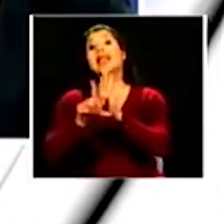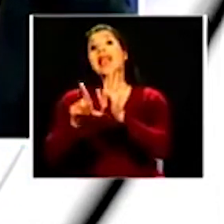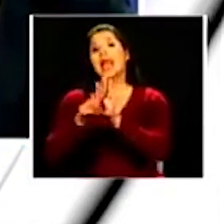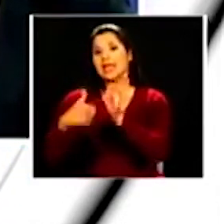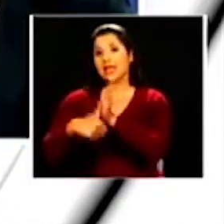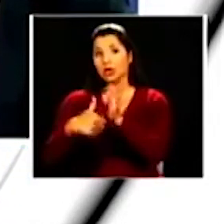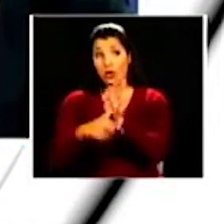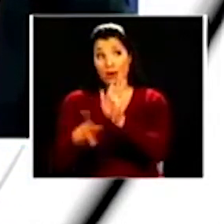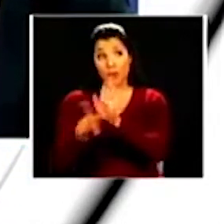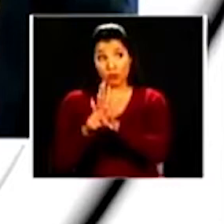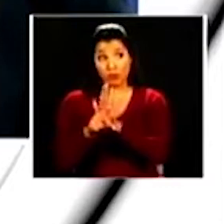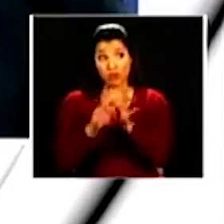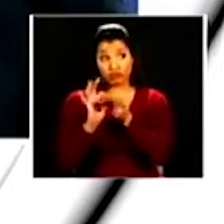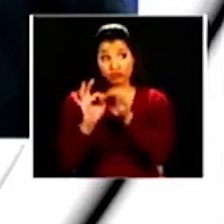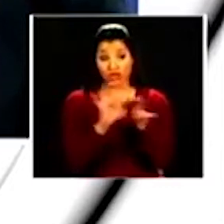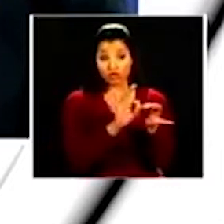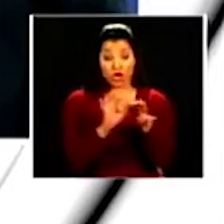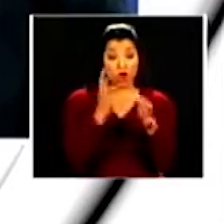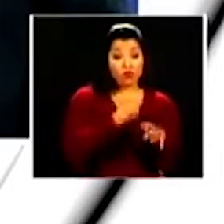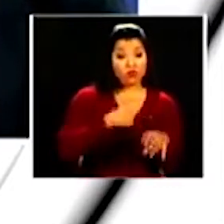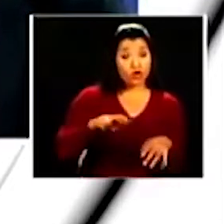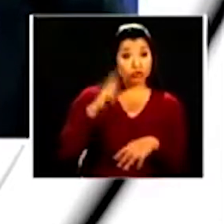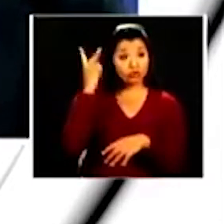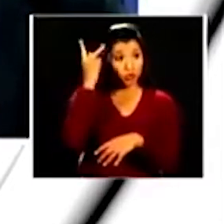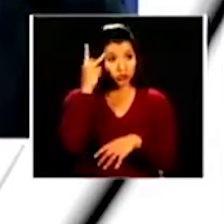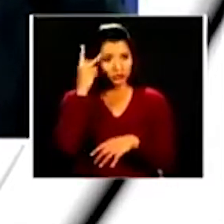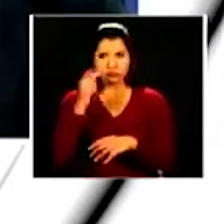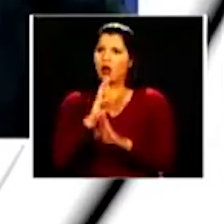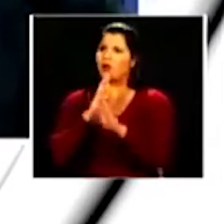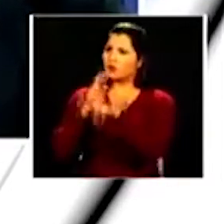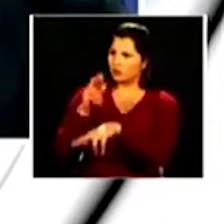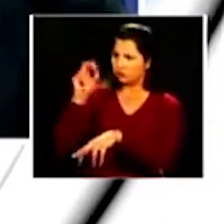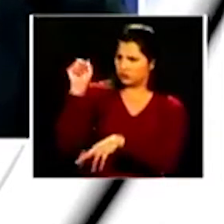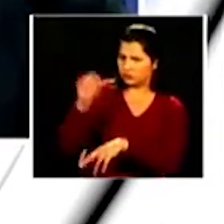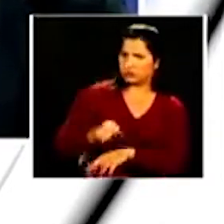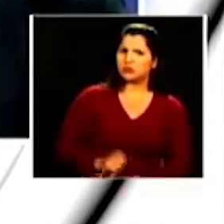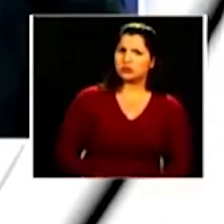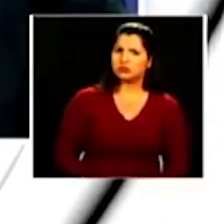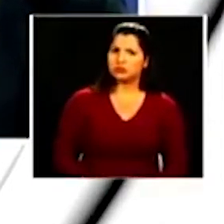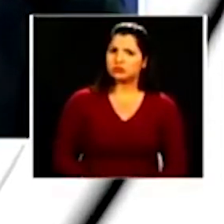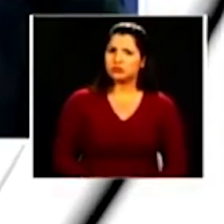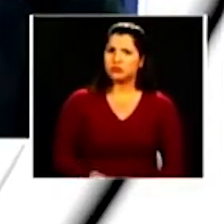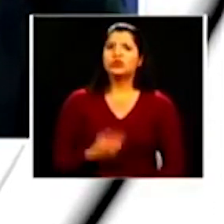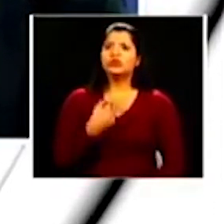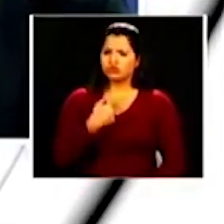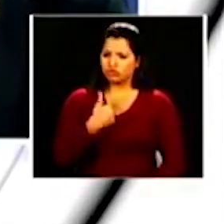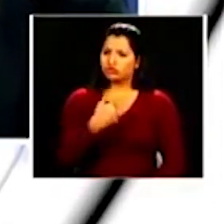Política. La respuesta es categórica, sí me he reunido con líderes religiosos